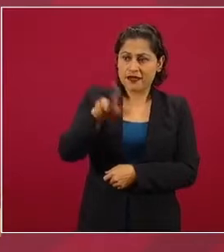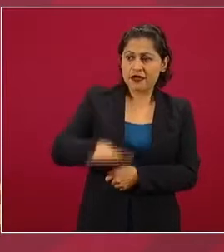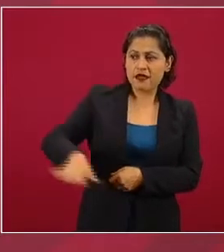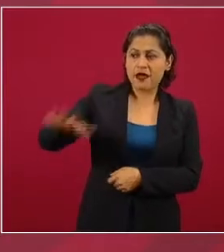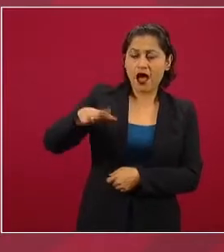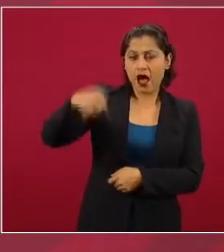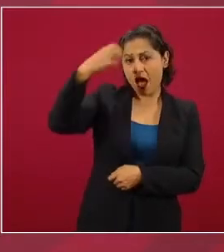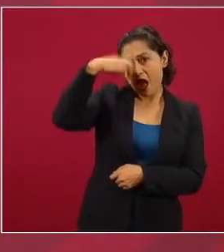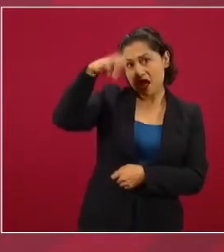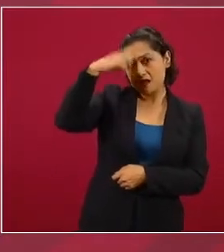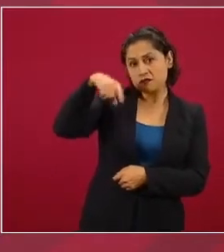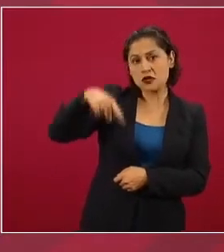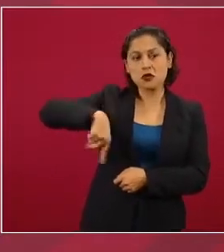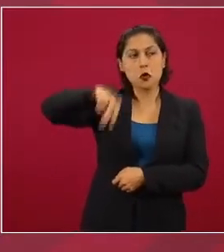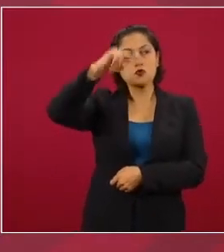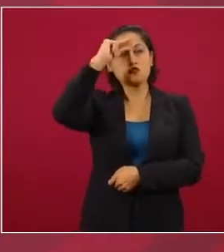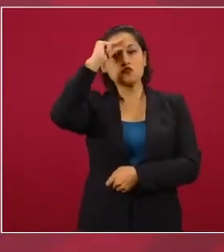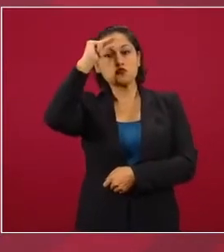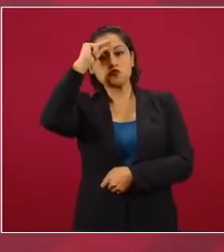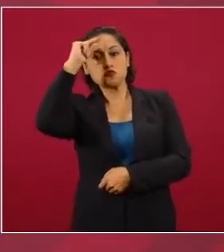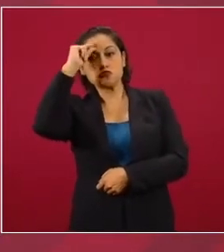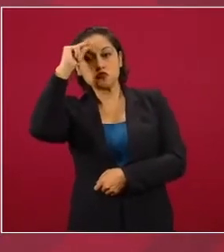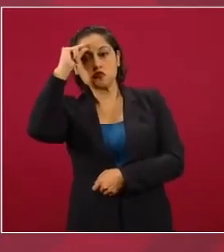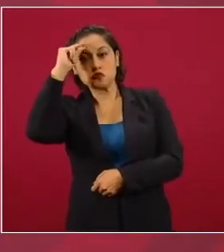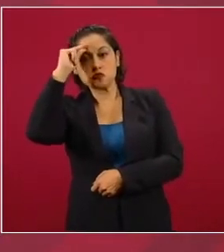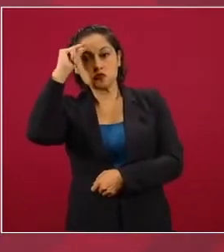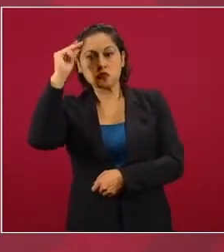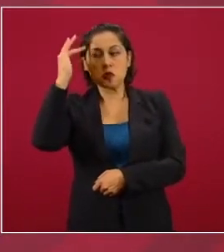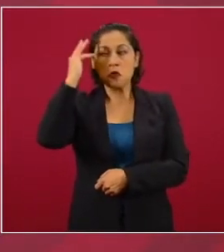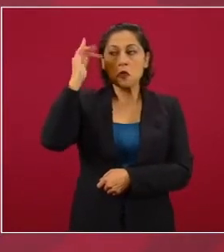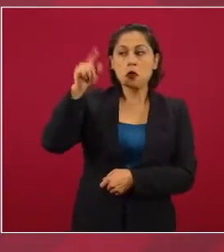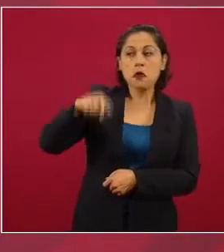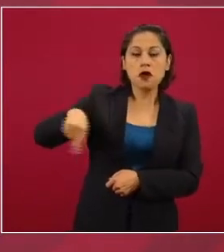expertos, tecnócratas, neoliberales,